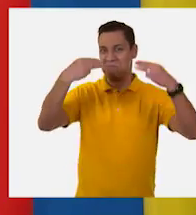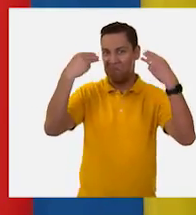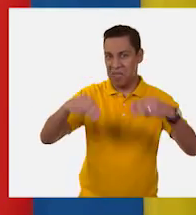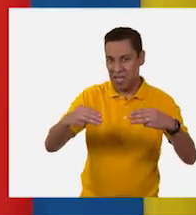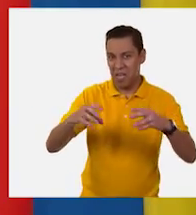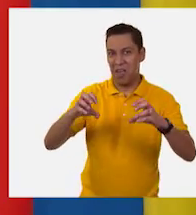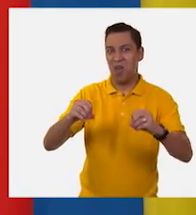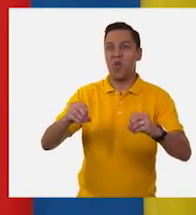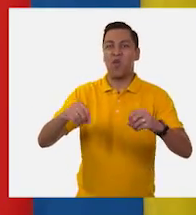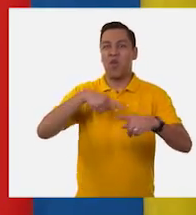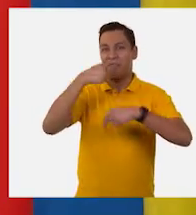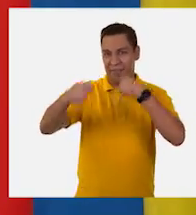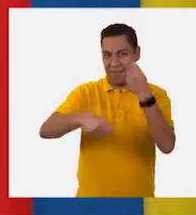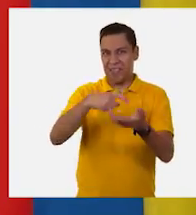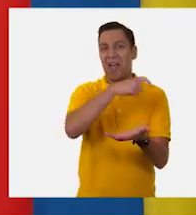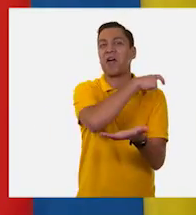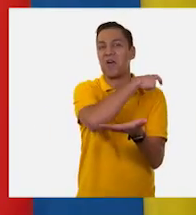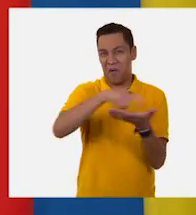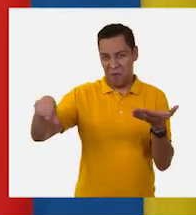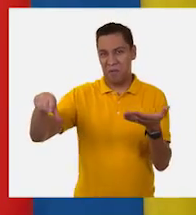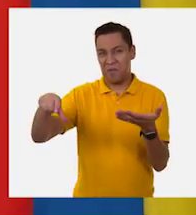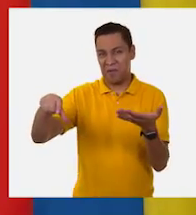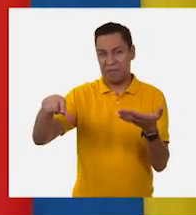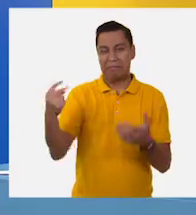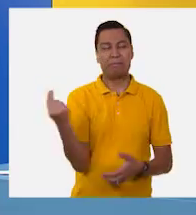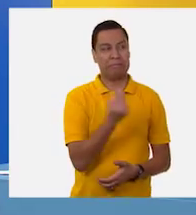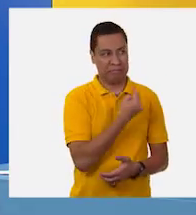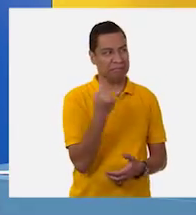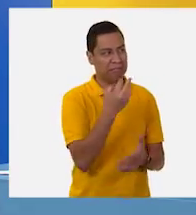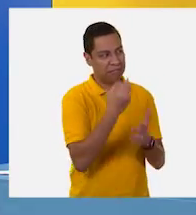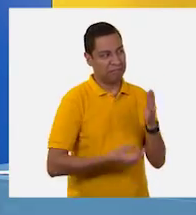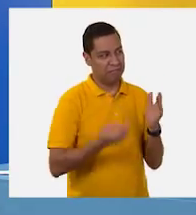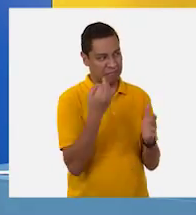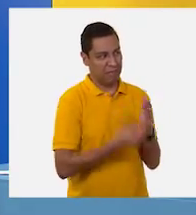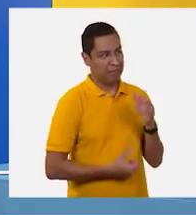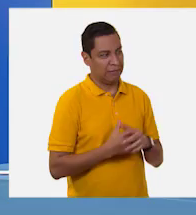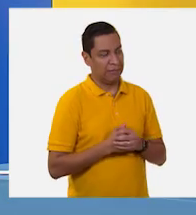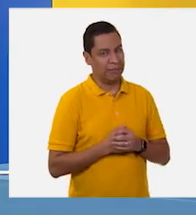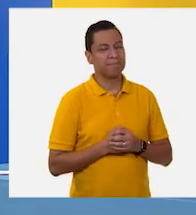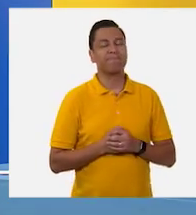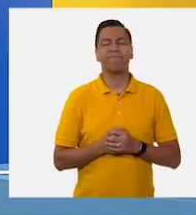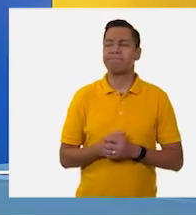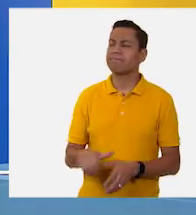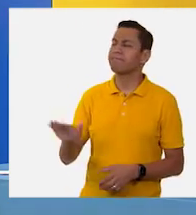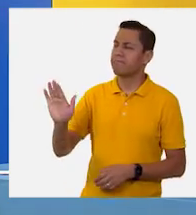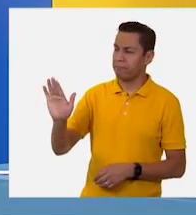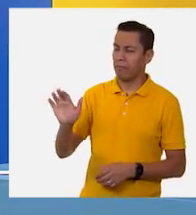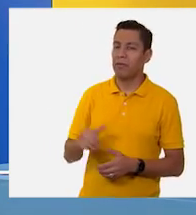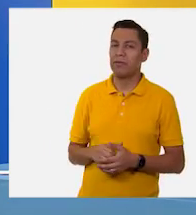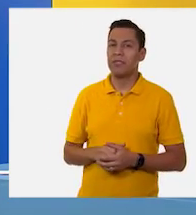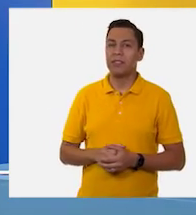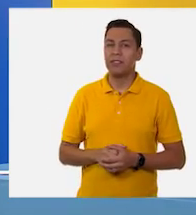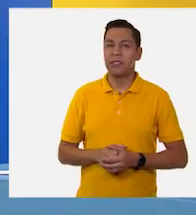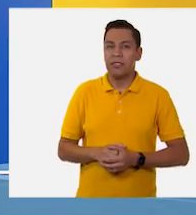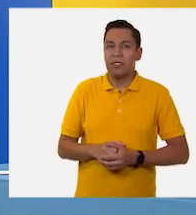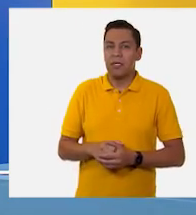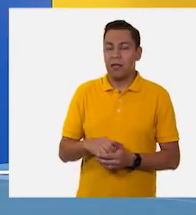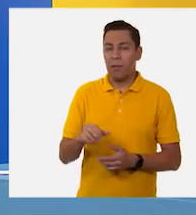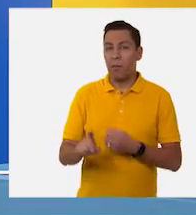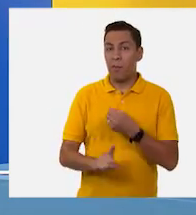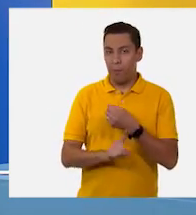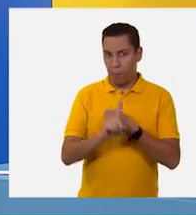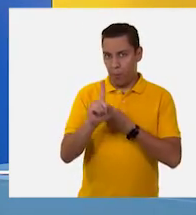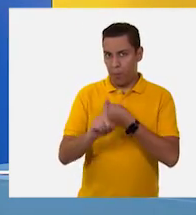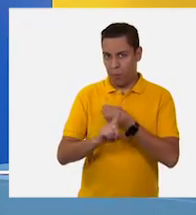que tengo varias cosas que necesito en mi lista. Por supuesto que sí, Jenny. ¿Qué te parece mejor si esta vez trabajamos con algunos